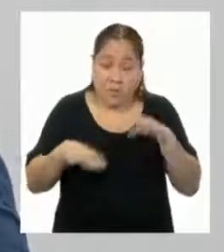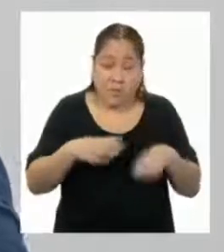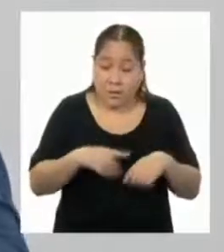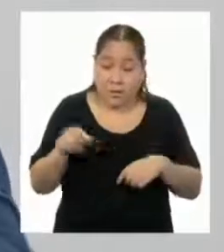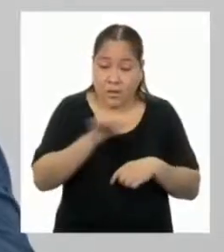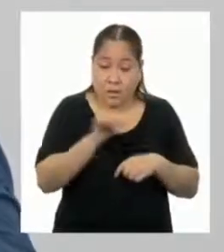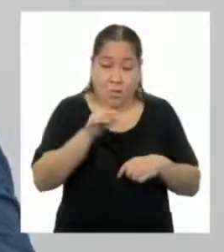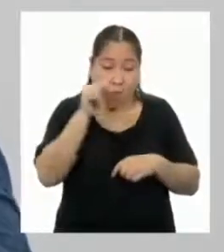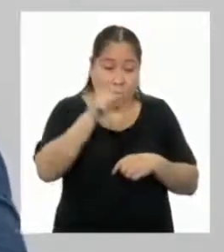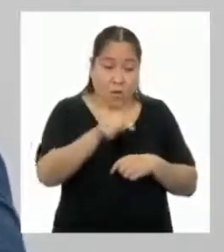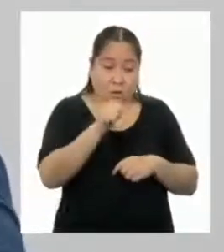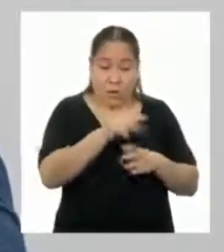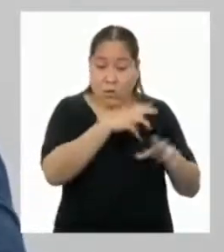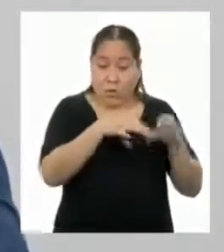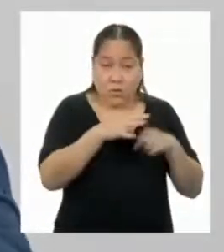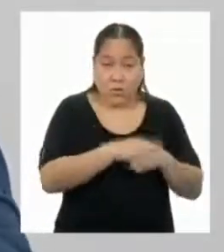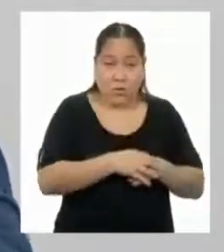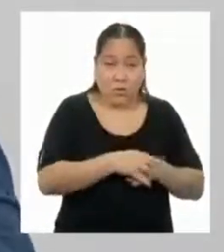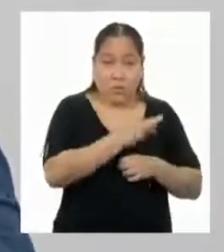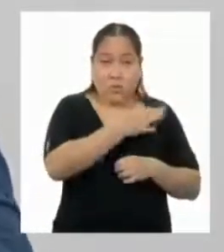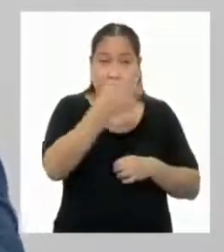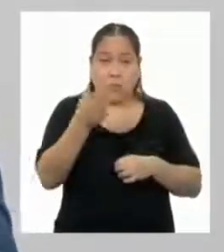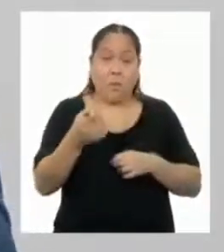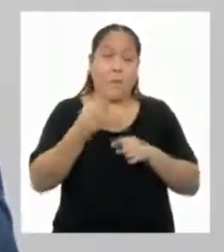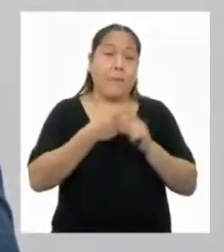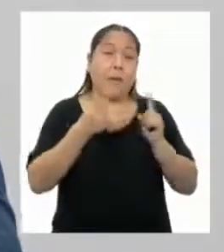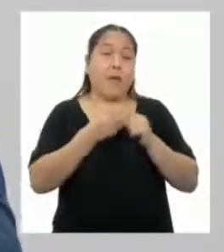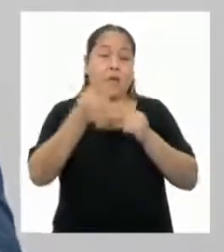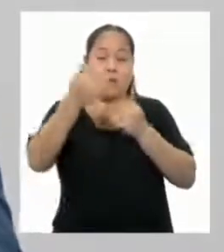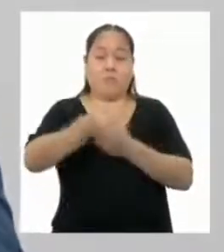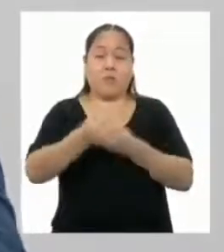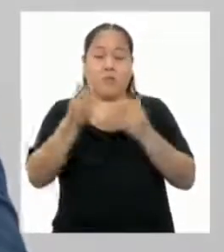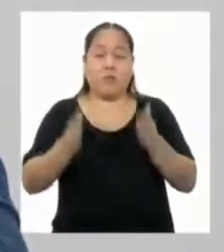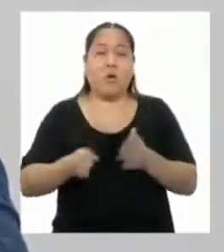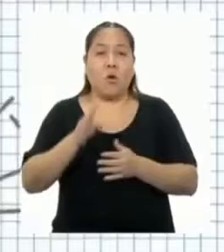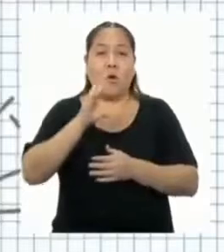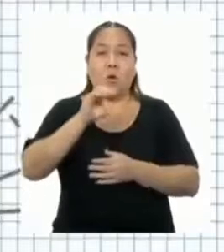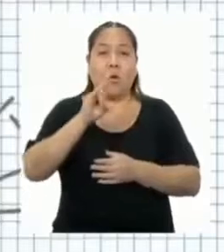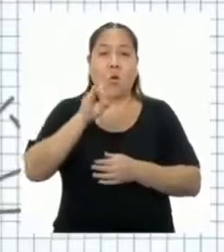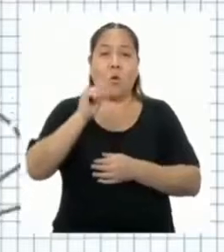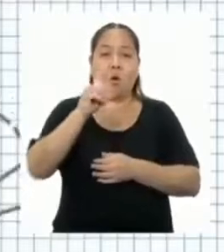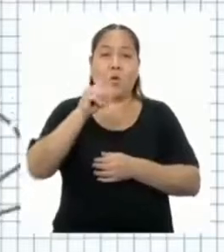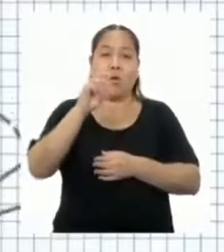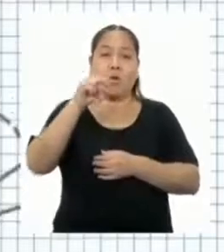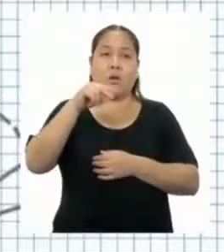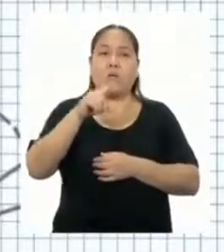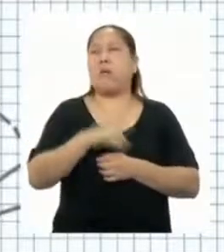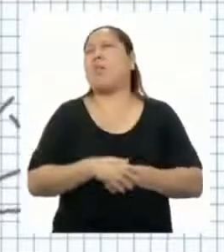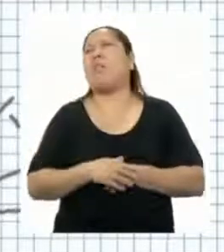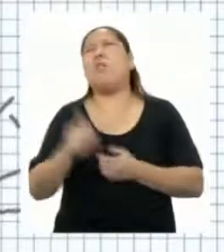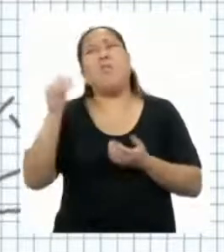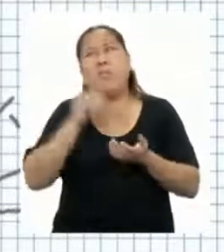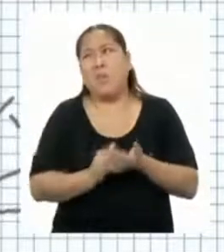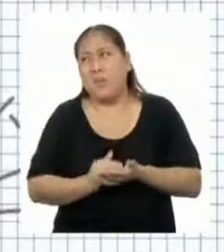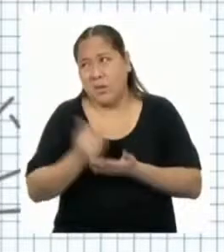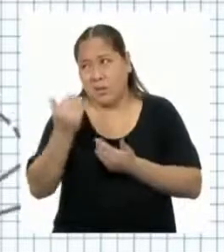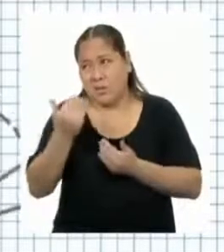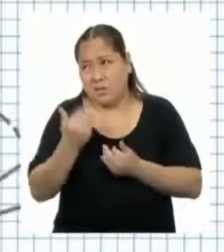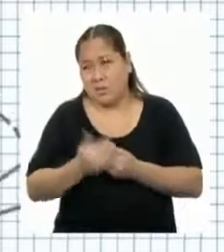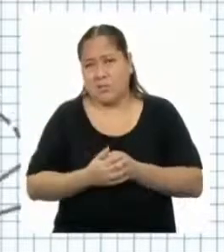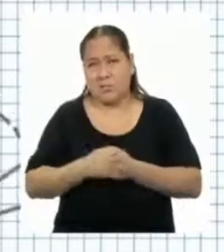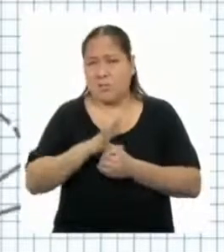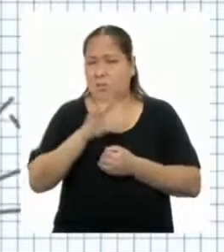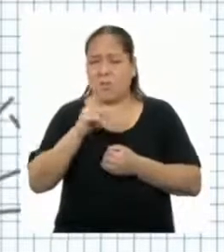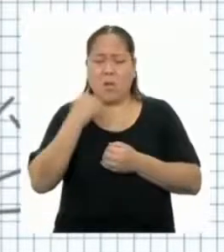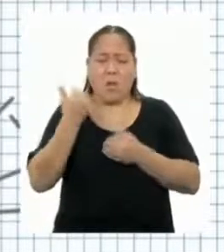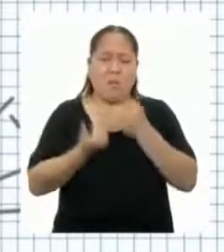lo mismo que acabamos de hacer, pero con un prisma cuadrangular. ¿Lo mismo? No hay forma.